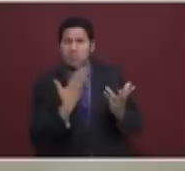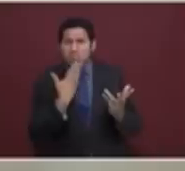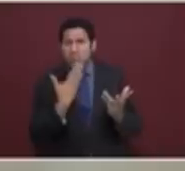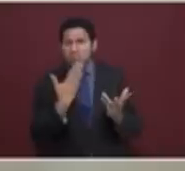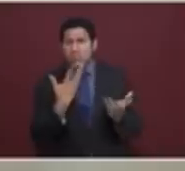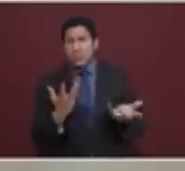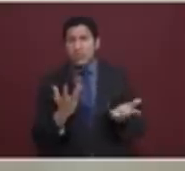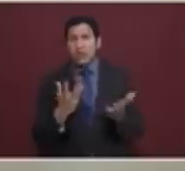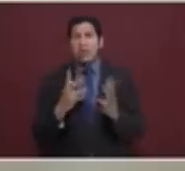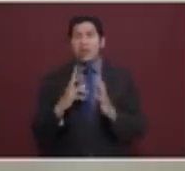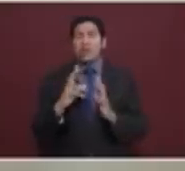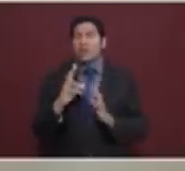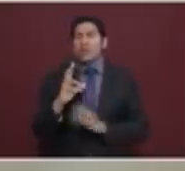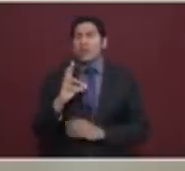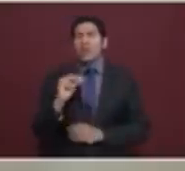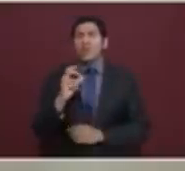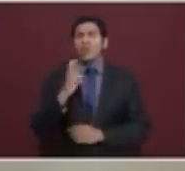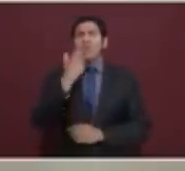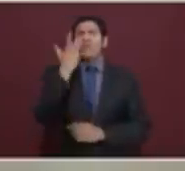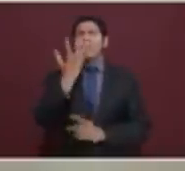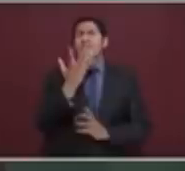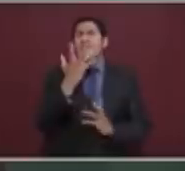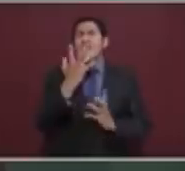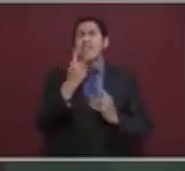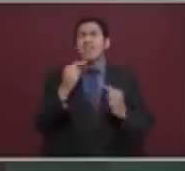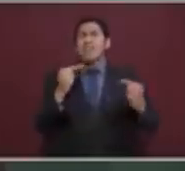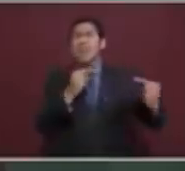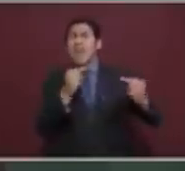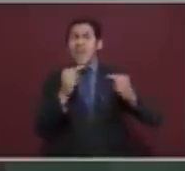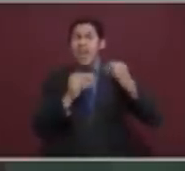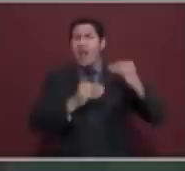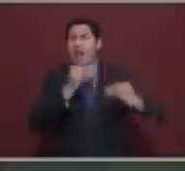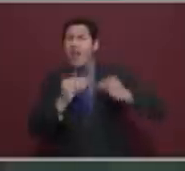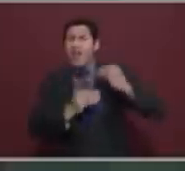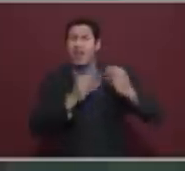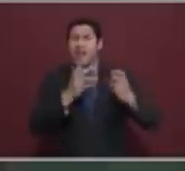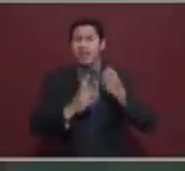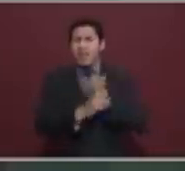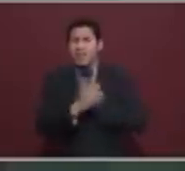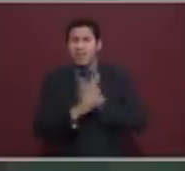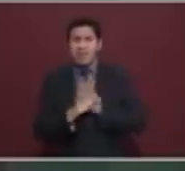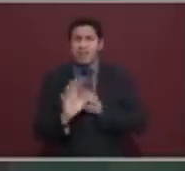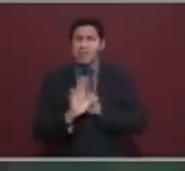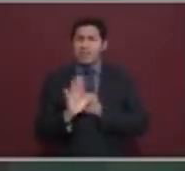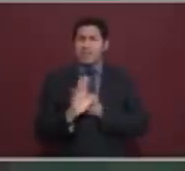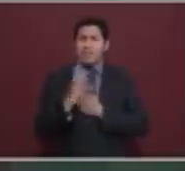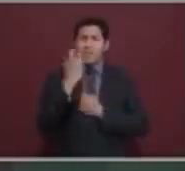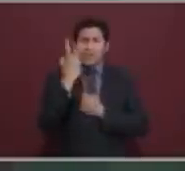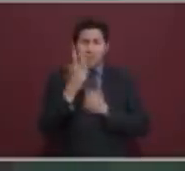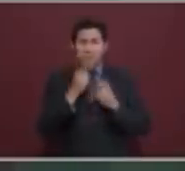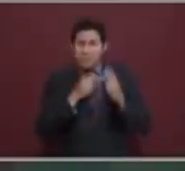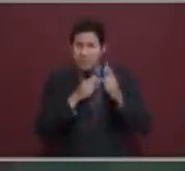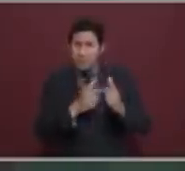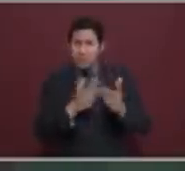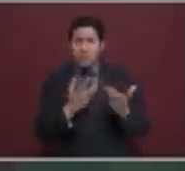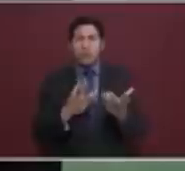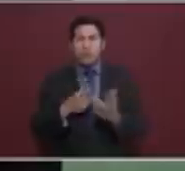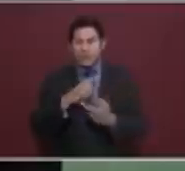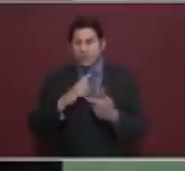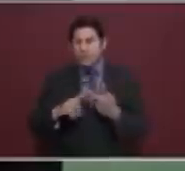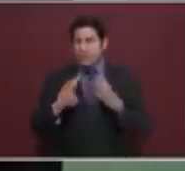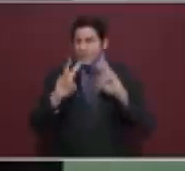no nos vamos a confrontar con el gobierno de eeuu acerca de la gasolina